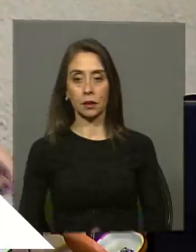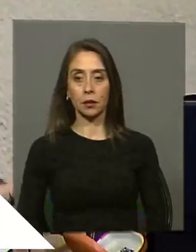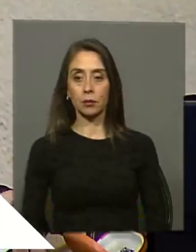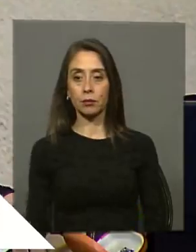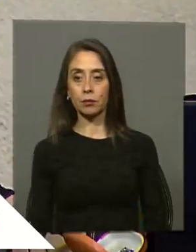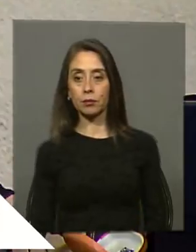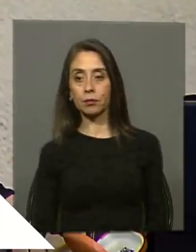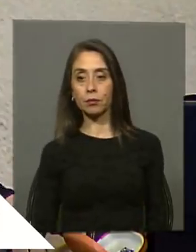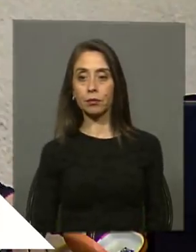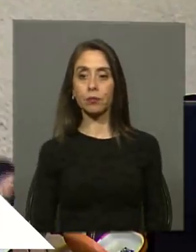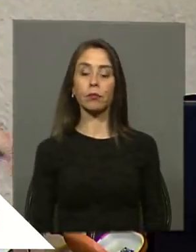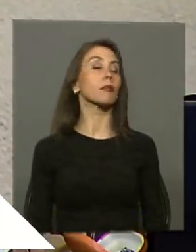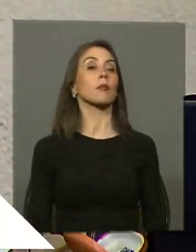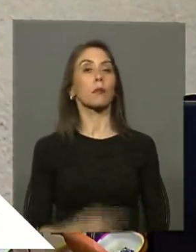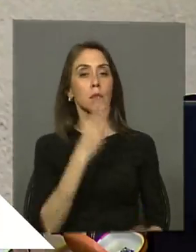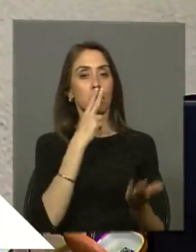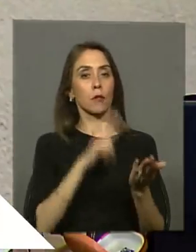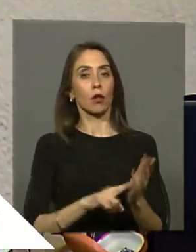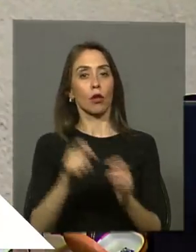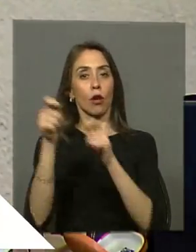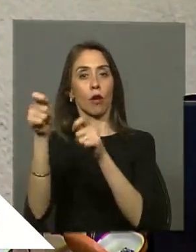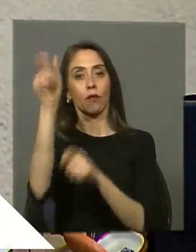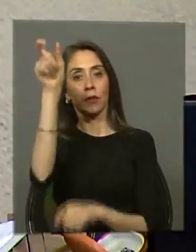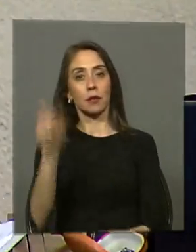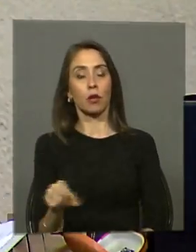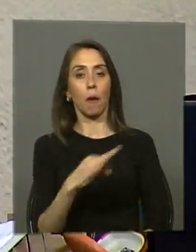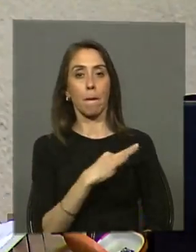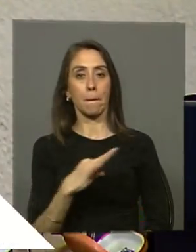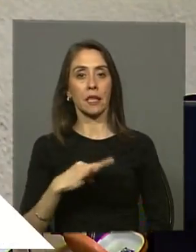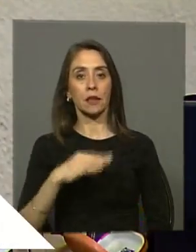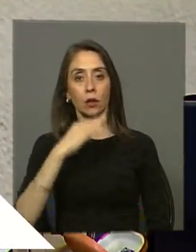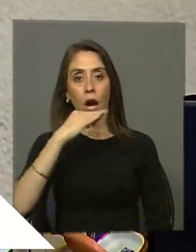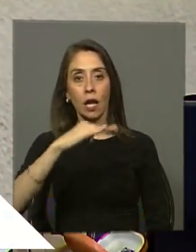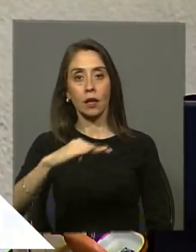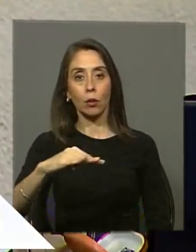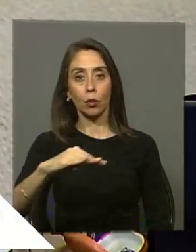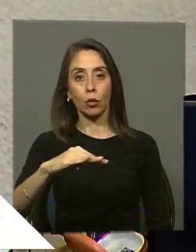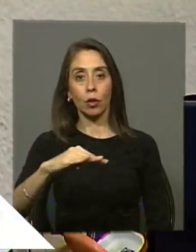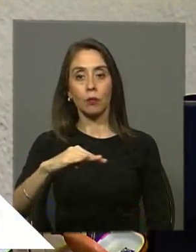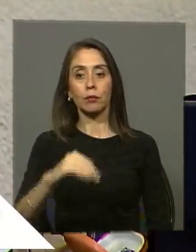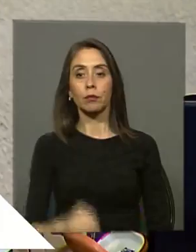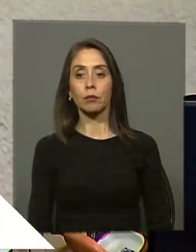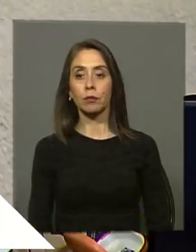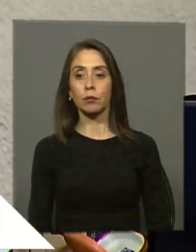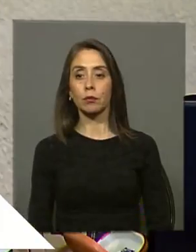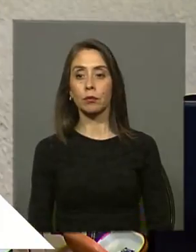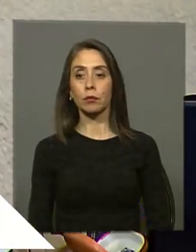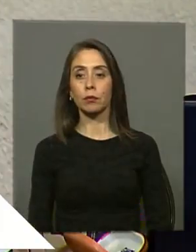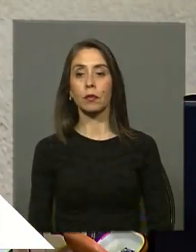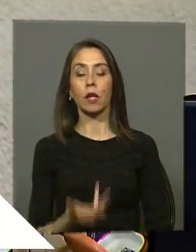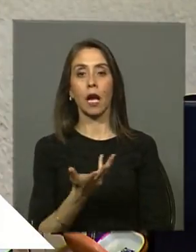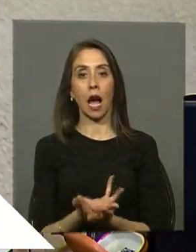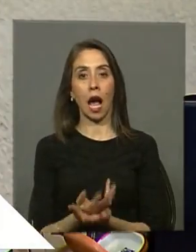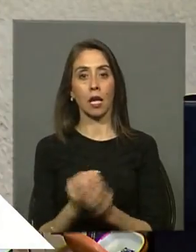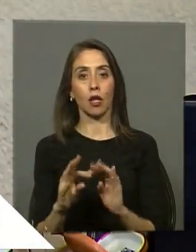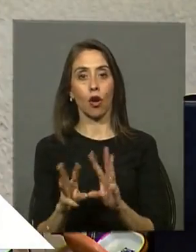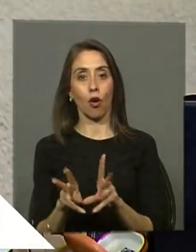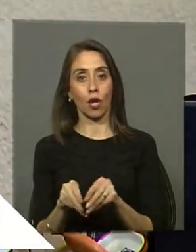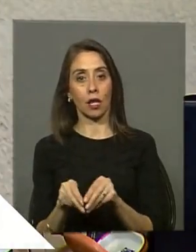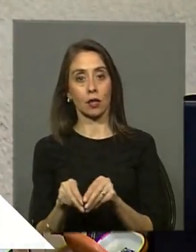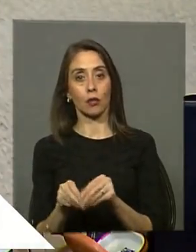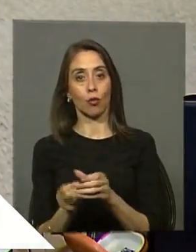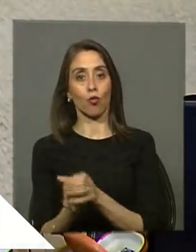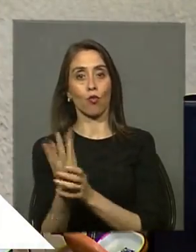un oficio al ministro de agricultura dado que existe una organización que se está